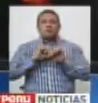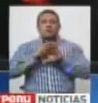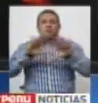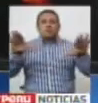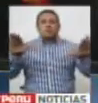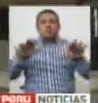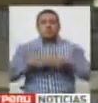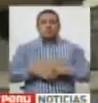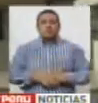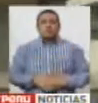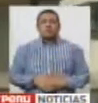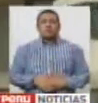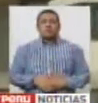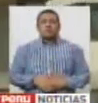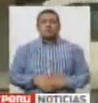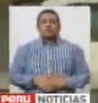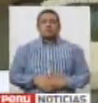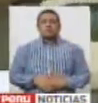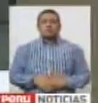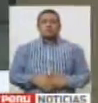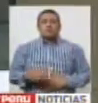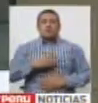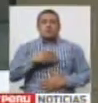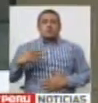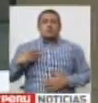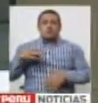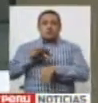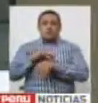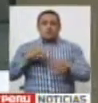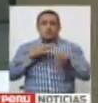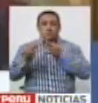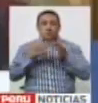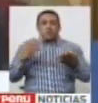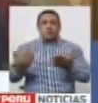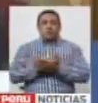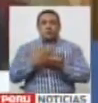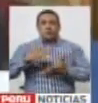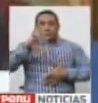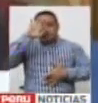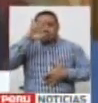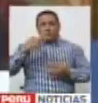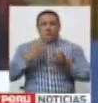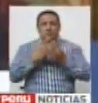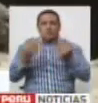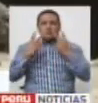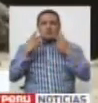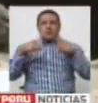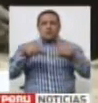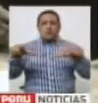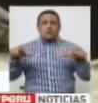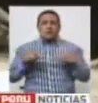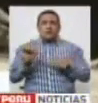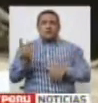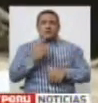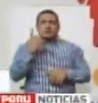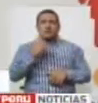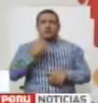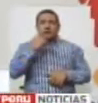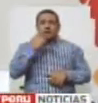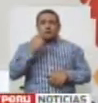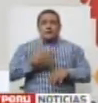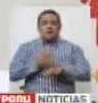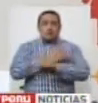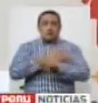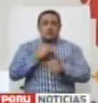propagación. El Ministerio de Salud reportó 3 nuevos casos de Zika transmitidos en territorio nacional. El titular del